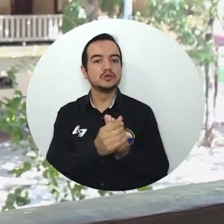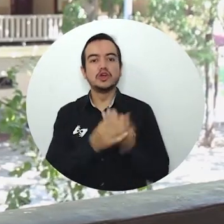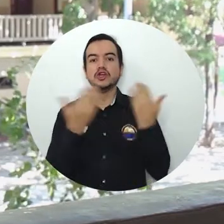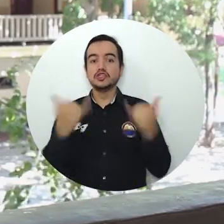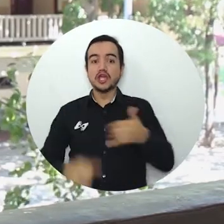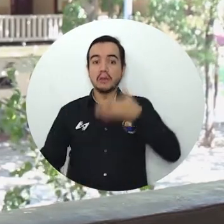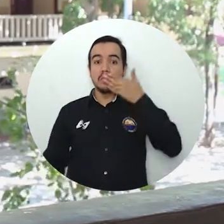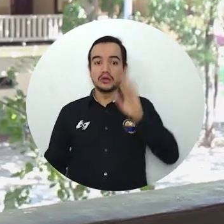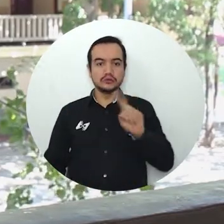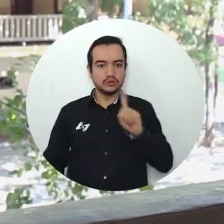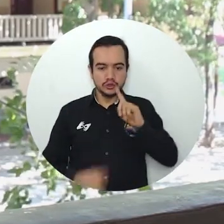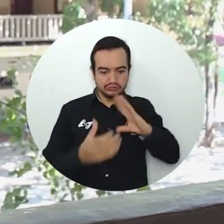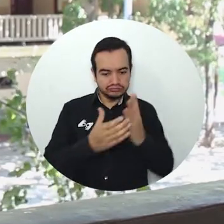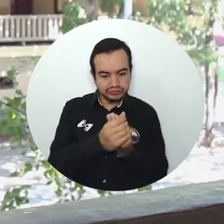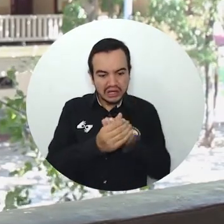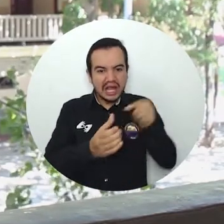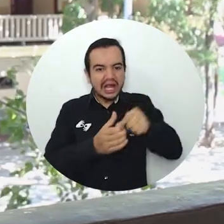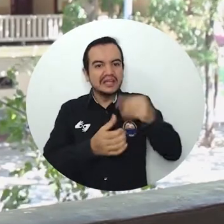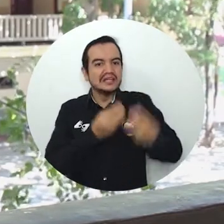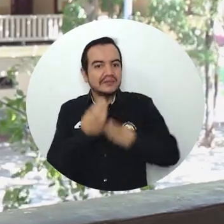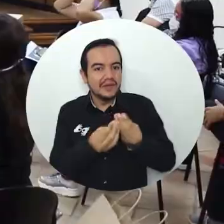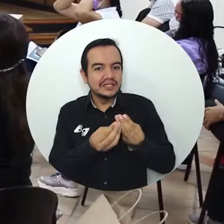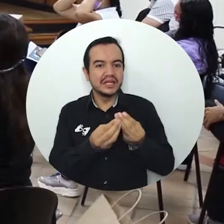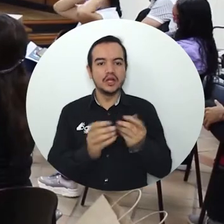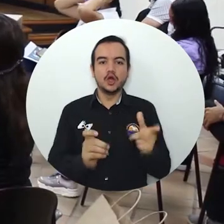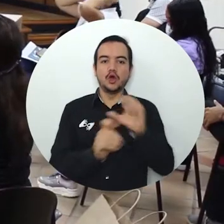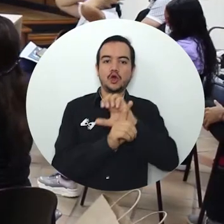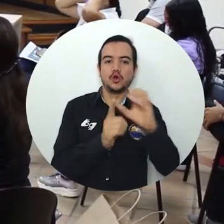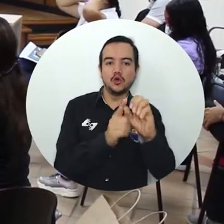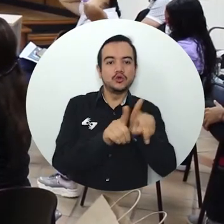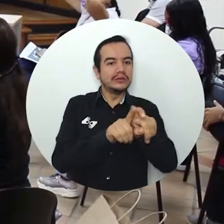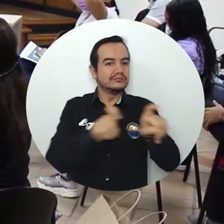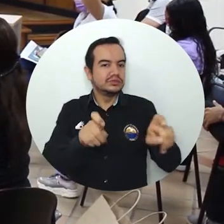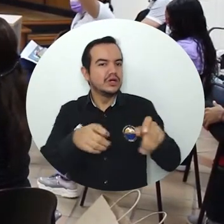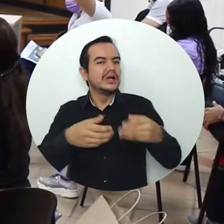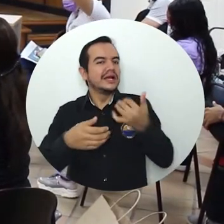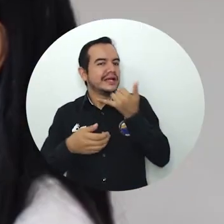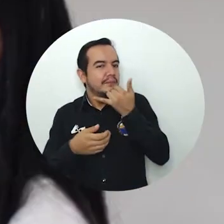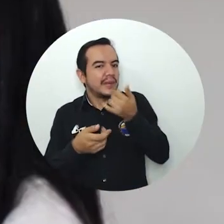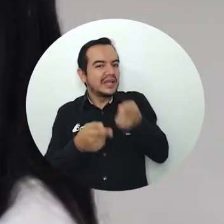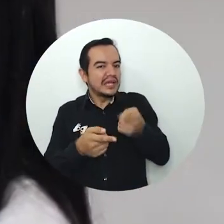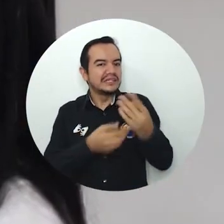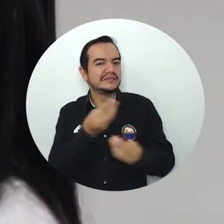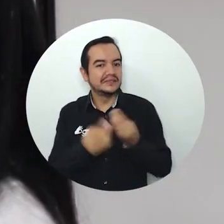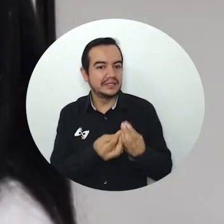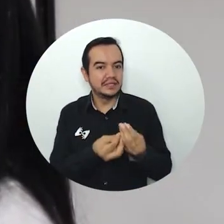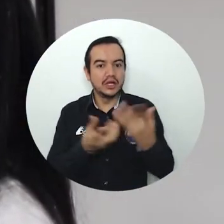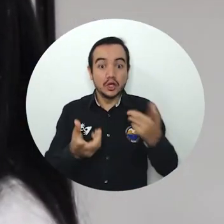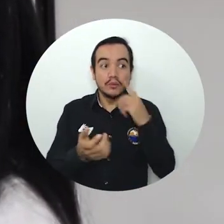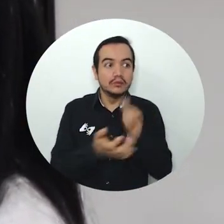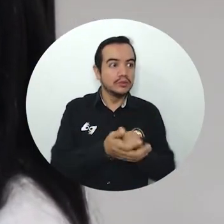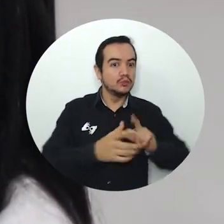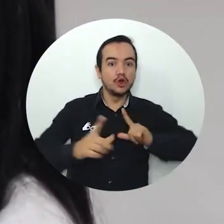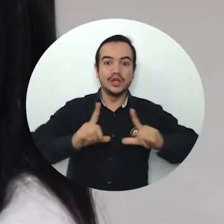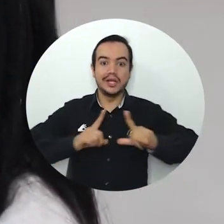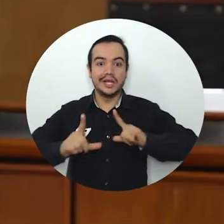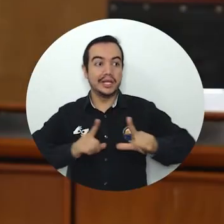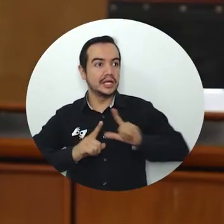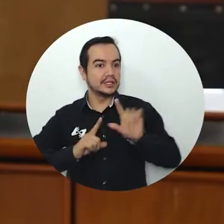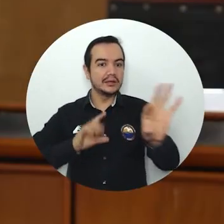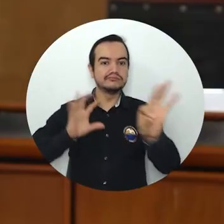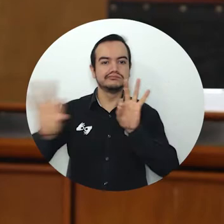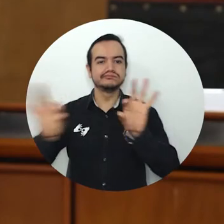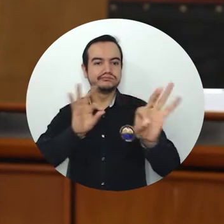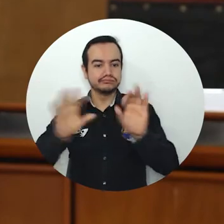pasar con la inclusión, qué va a pasar con la interculturalidad. Y hoy lo hicimos con los líderes, con representantes de las distintas organizaciones,